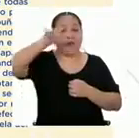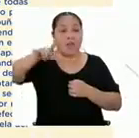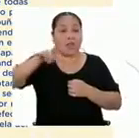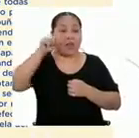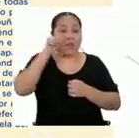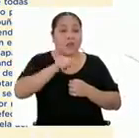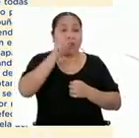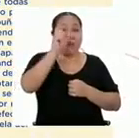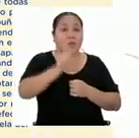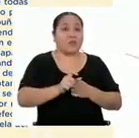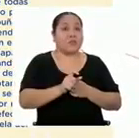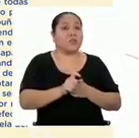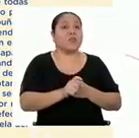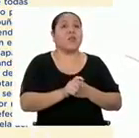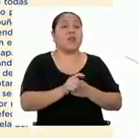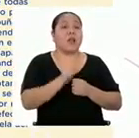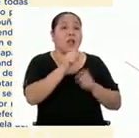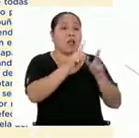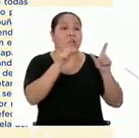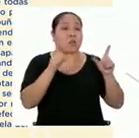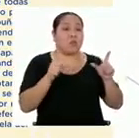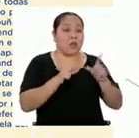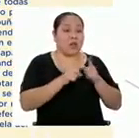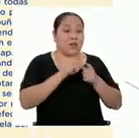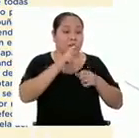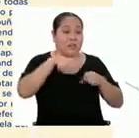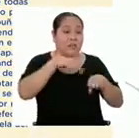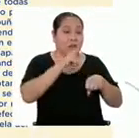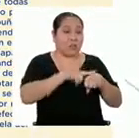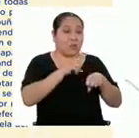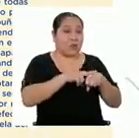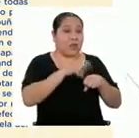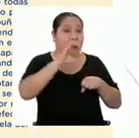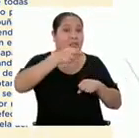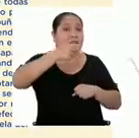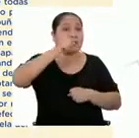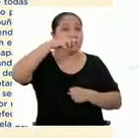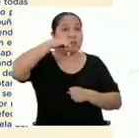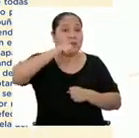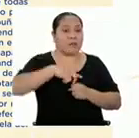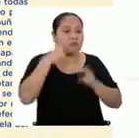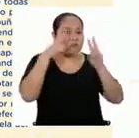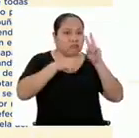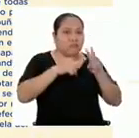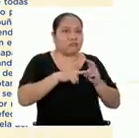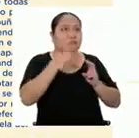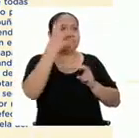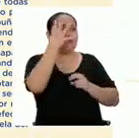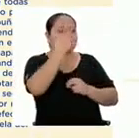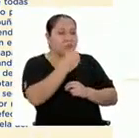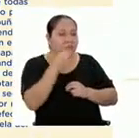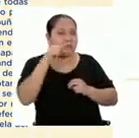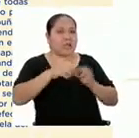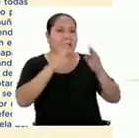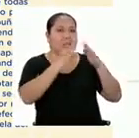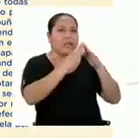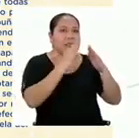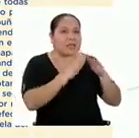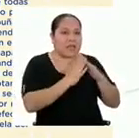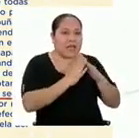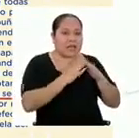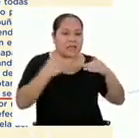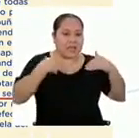realiza una persona a la Reserva Natural de Chaparrí. Se maravilla de todo cuanto ve. Primero las viviendas,